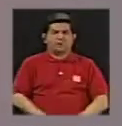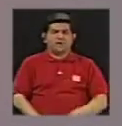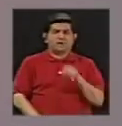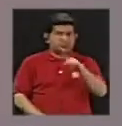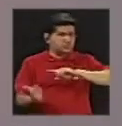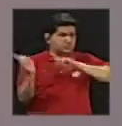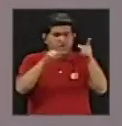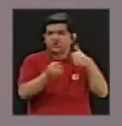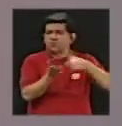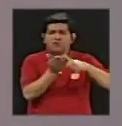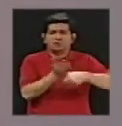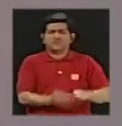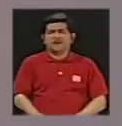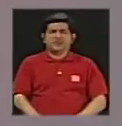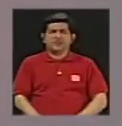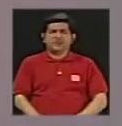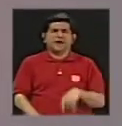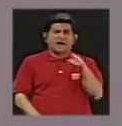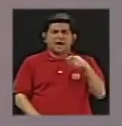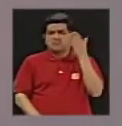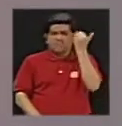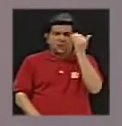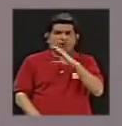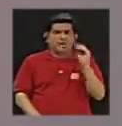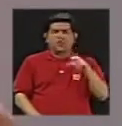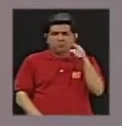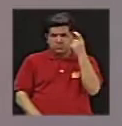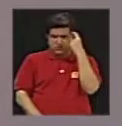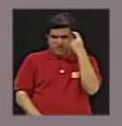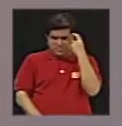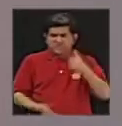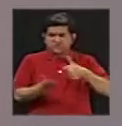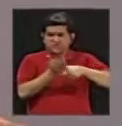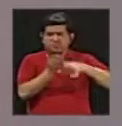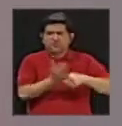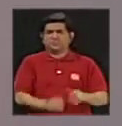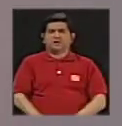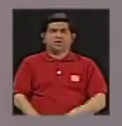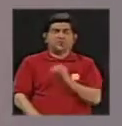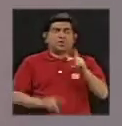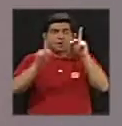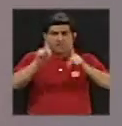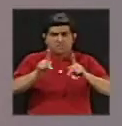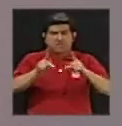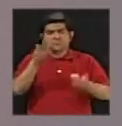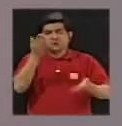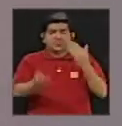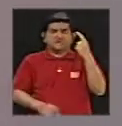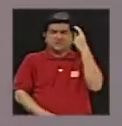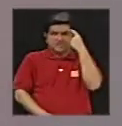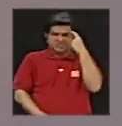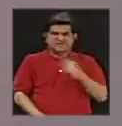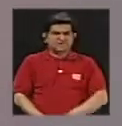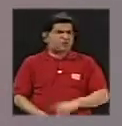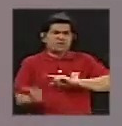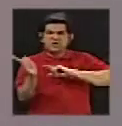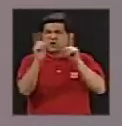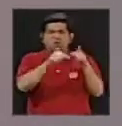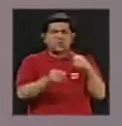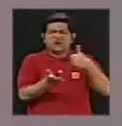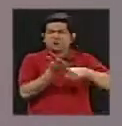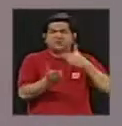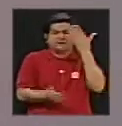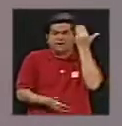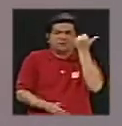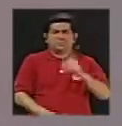votar? ¿Y pensó en votar en algún momento? Uh-huh. O entre los votantes, ¿por qué en algún momento pensó en no votar? Etcétera. Todas